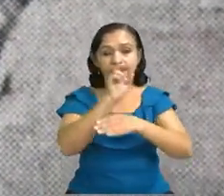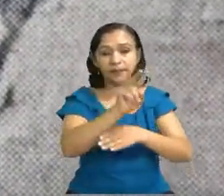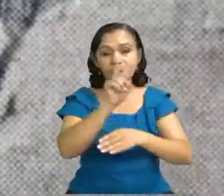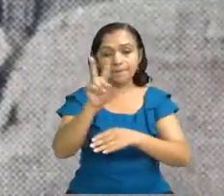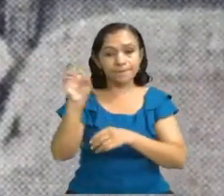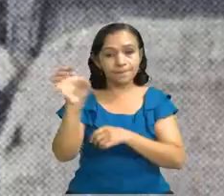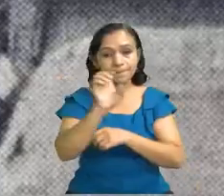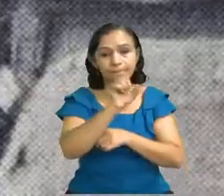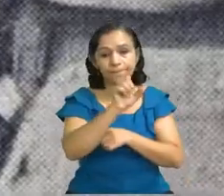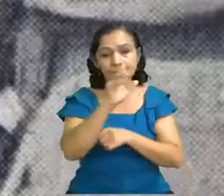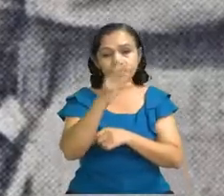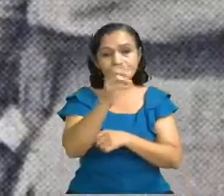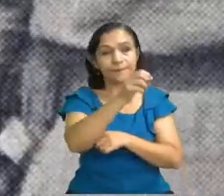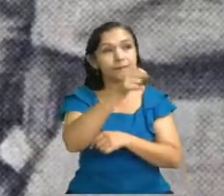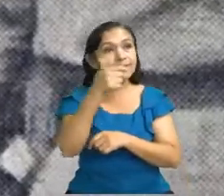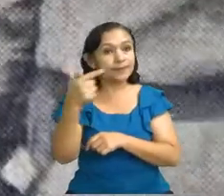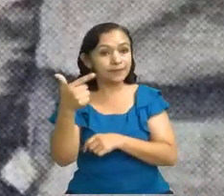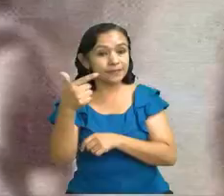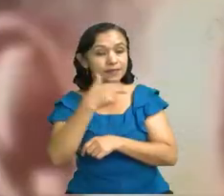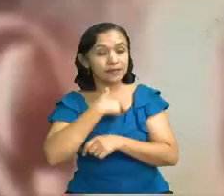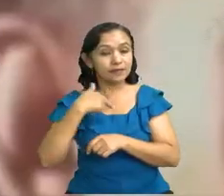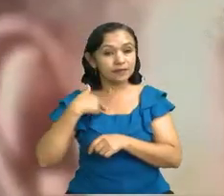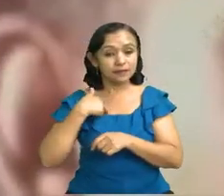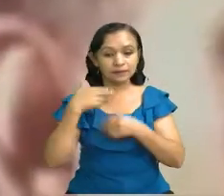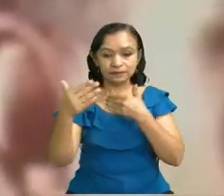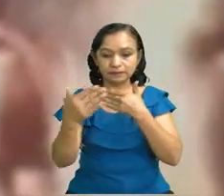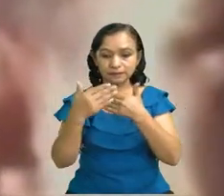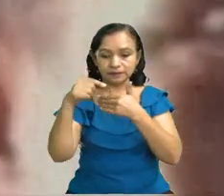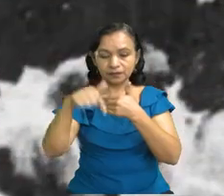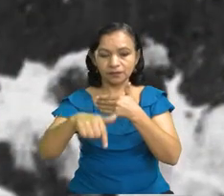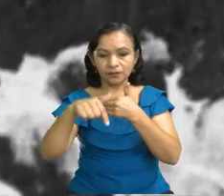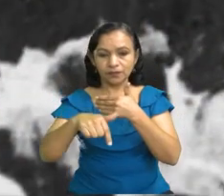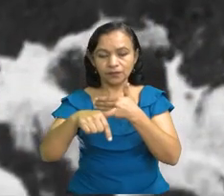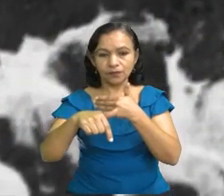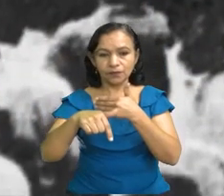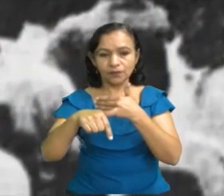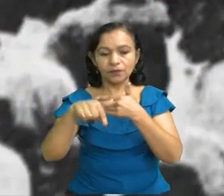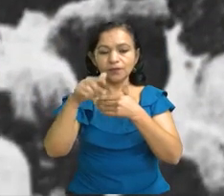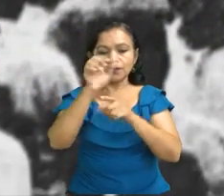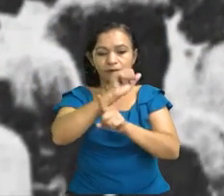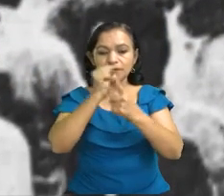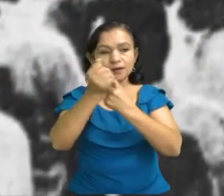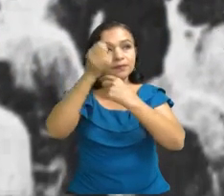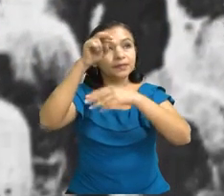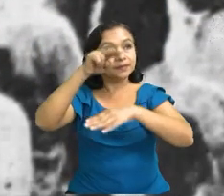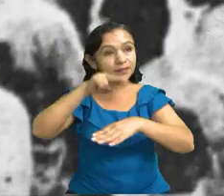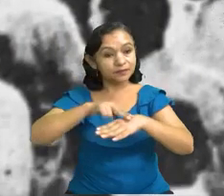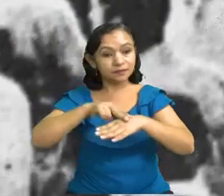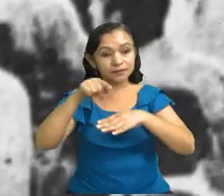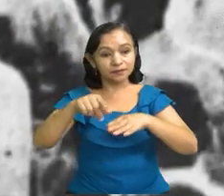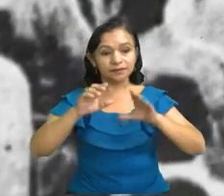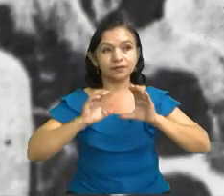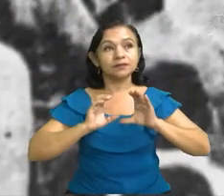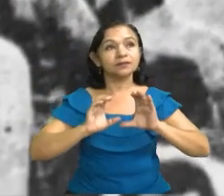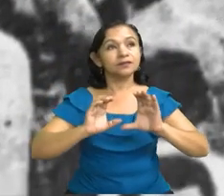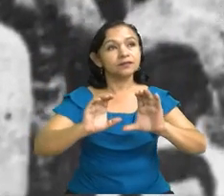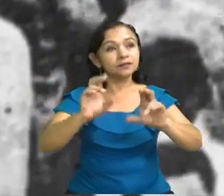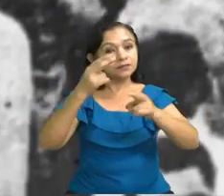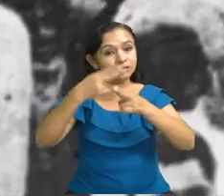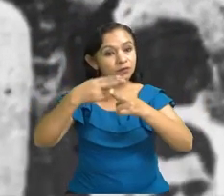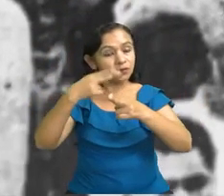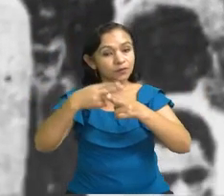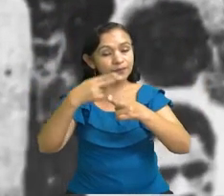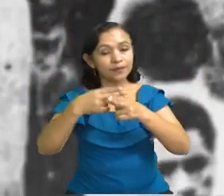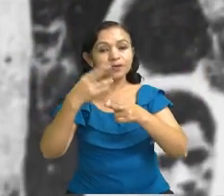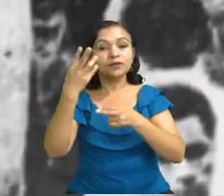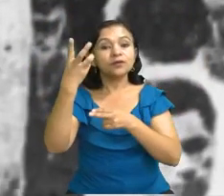de enero de 1967 ocurrió contiguo a lo que hoy es el hemiciclo de la Asamblea Nacional. El edificio lleva el nombre de esta